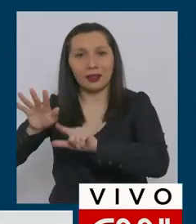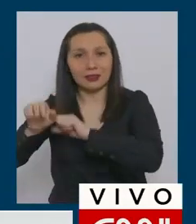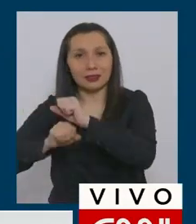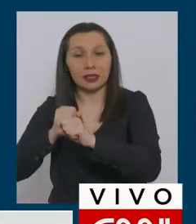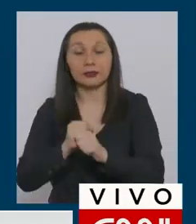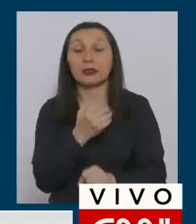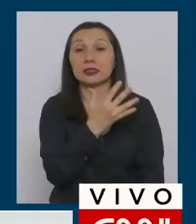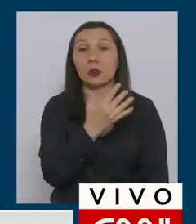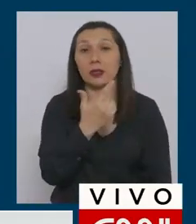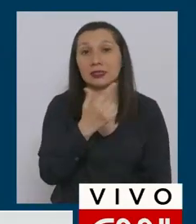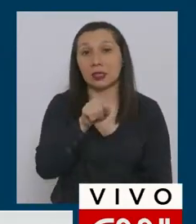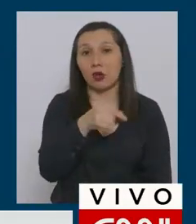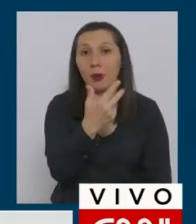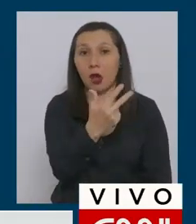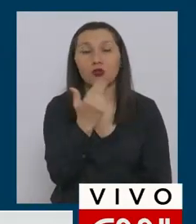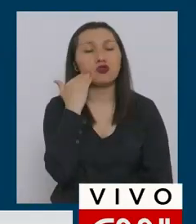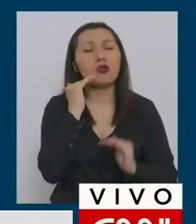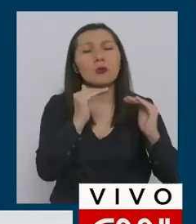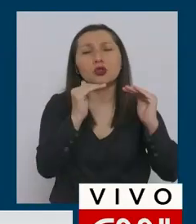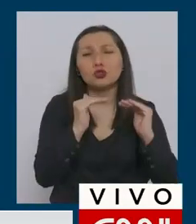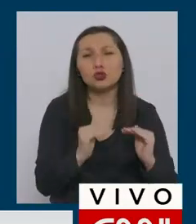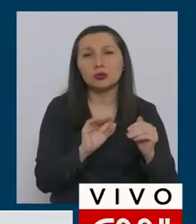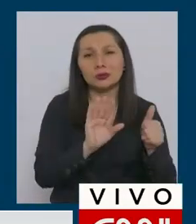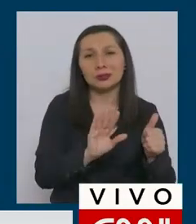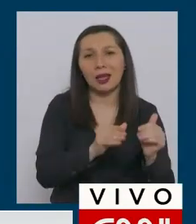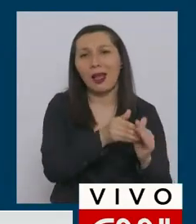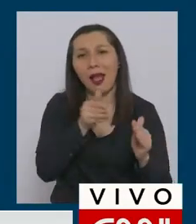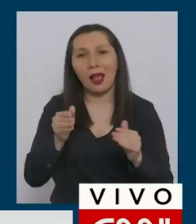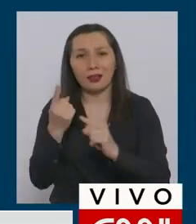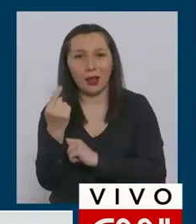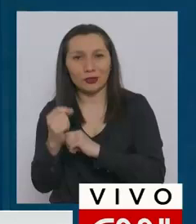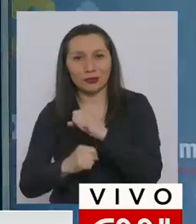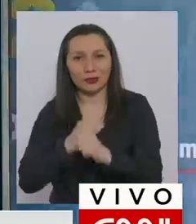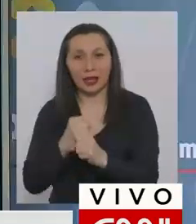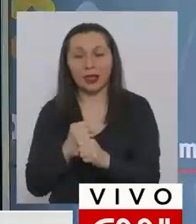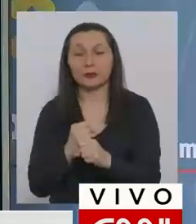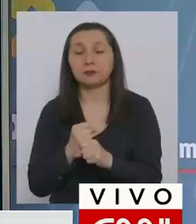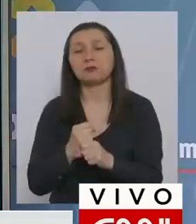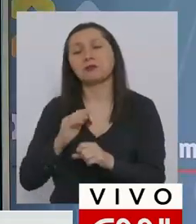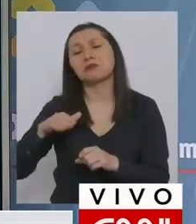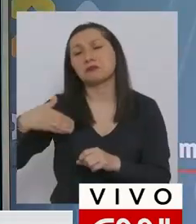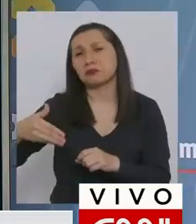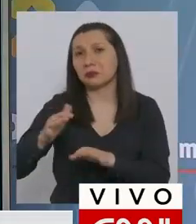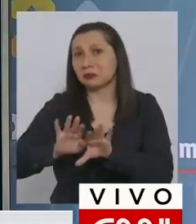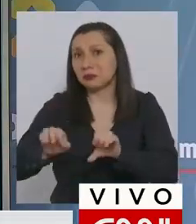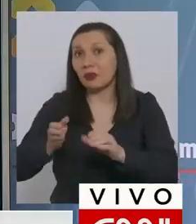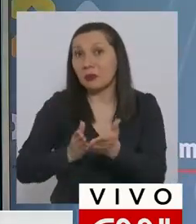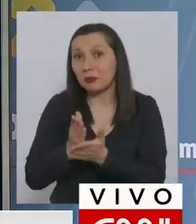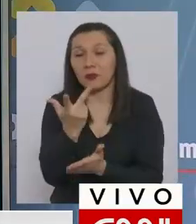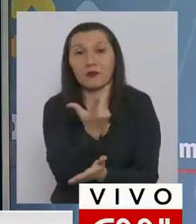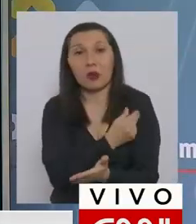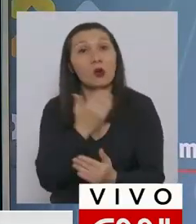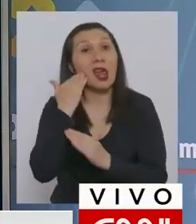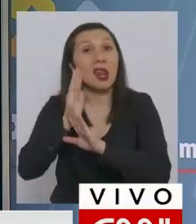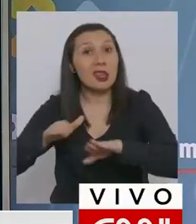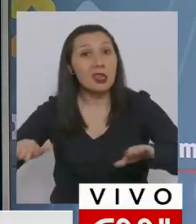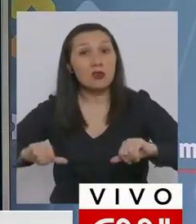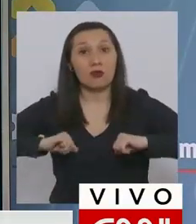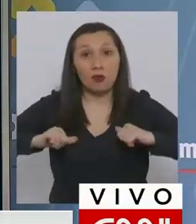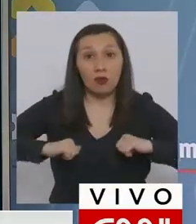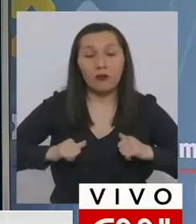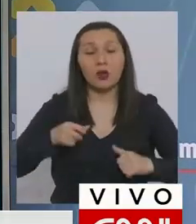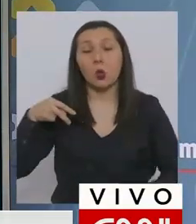no estaba contemplada por la evidencia científica y que tras su aprobación por el ISP se incorporó a la campaña con una gran